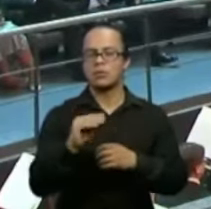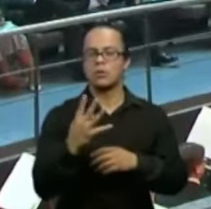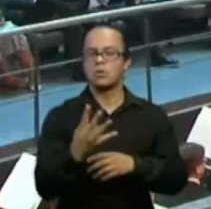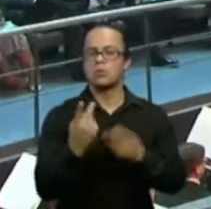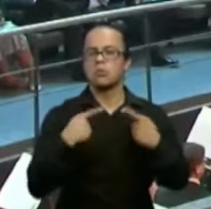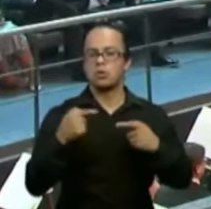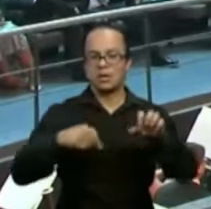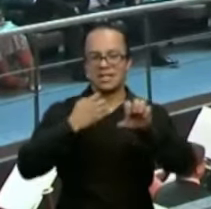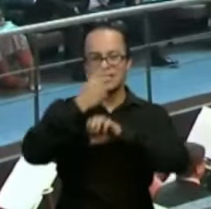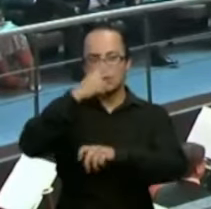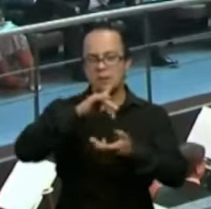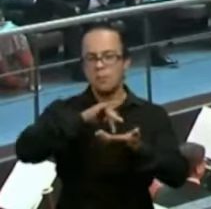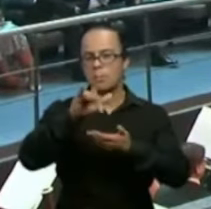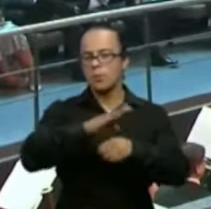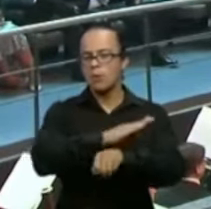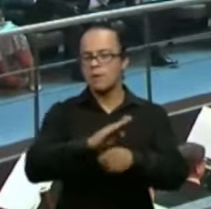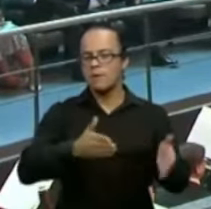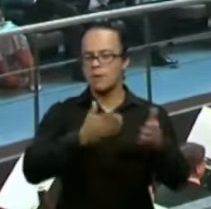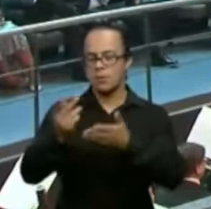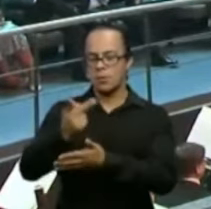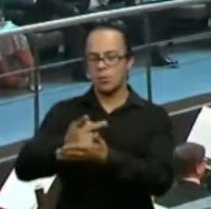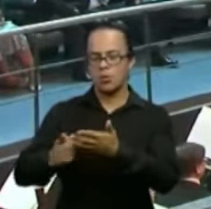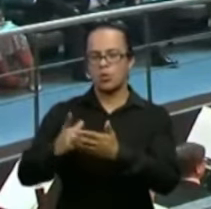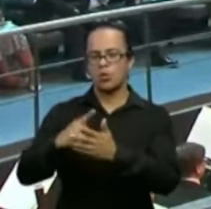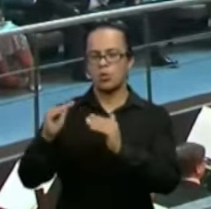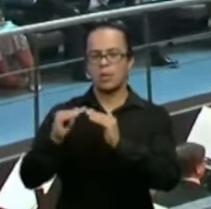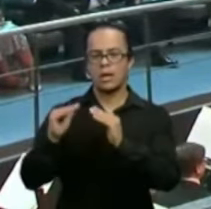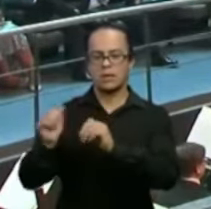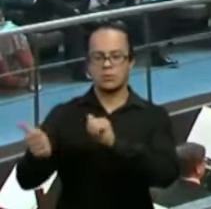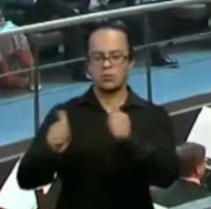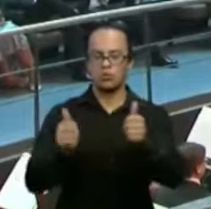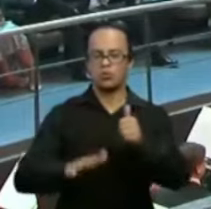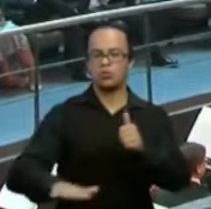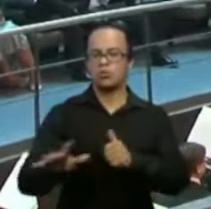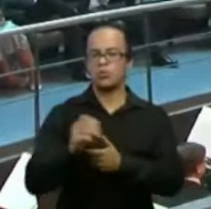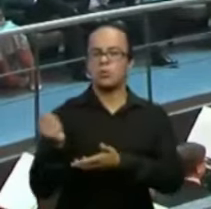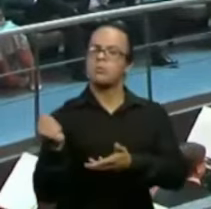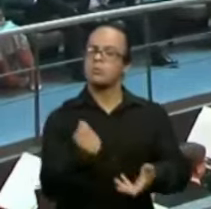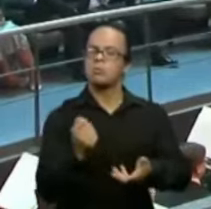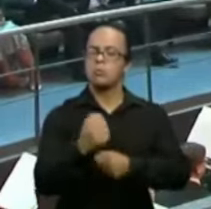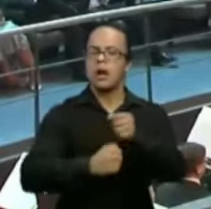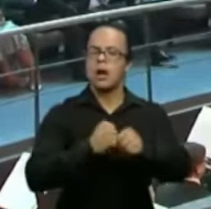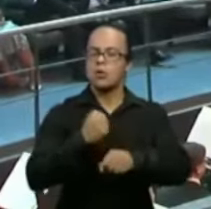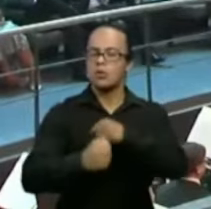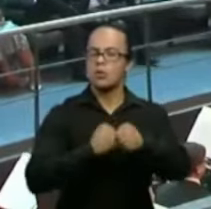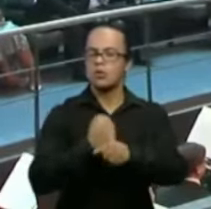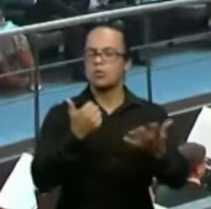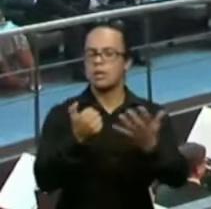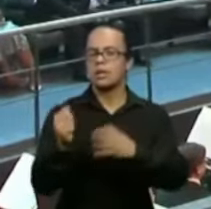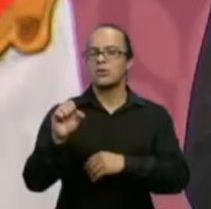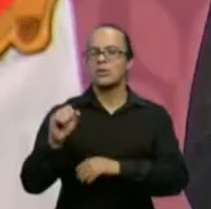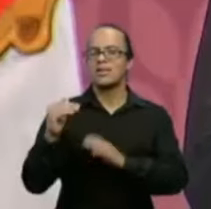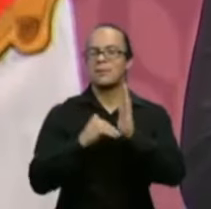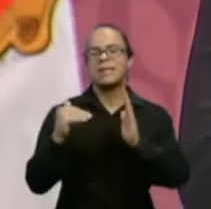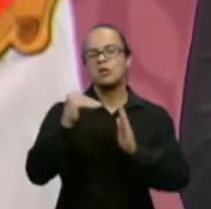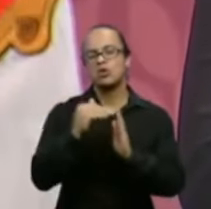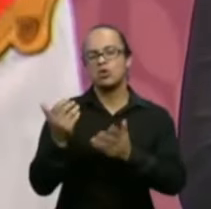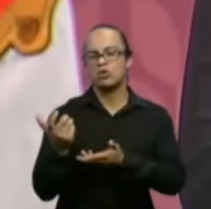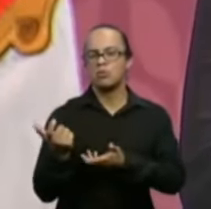946,794 mexiquenses, y programa emergente de vivienda con una inversión anual de 660 millones de